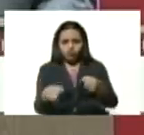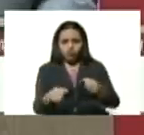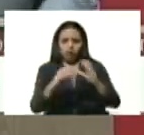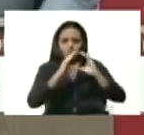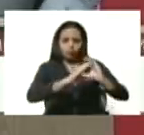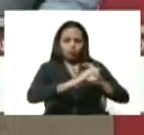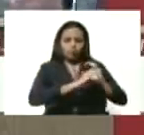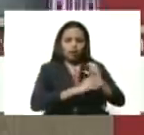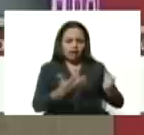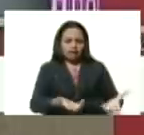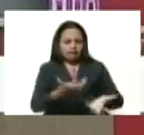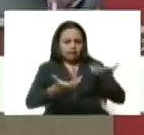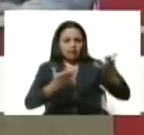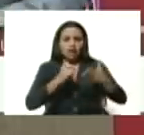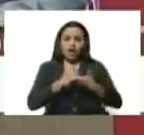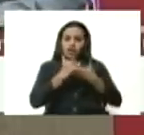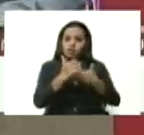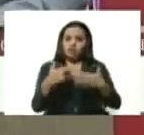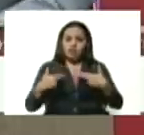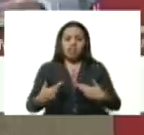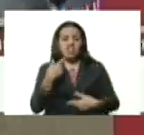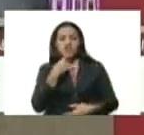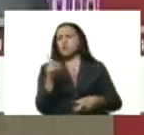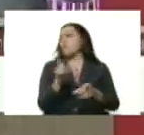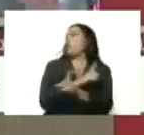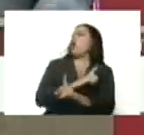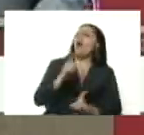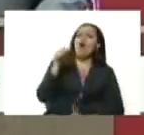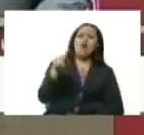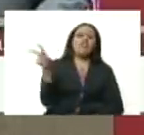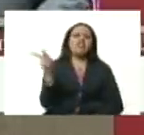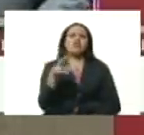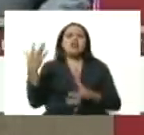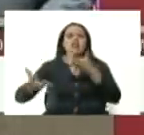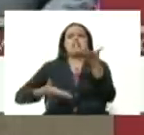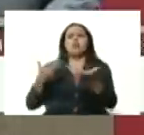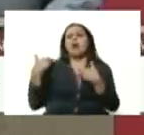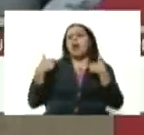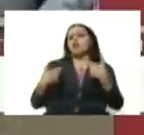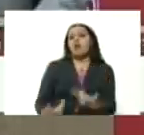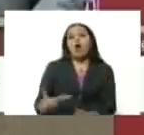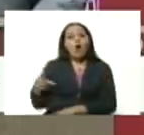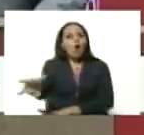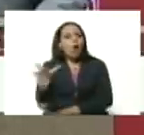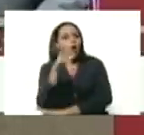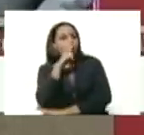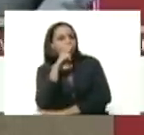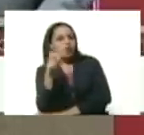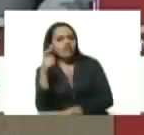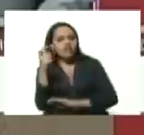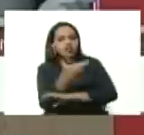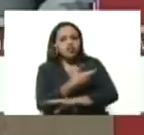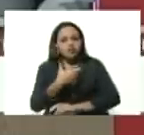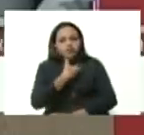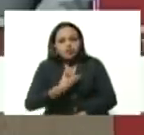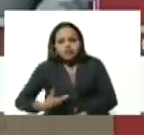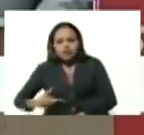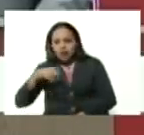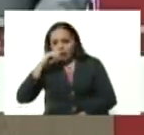no, que Venezuela había quemado la ayuda humanitaria, que qué barbarie la del gobierno del presidente Nicolás Maduro, que